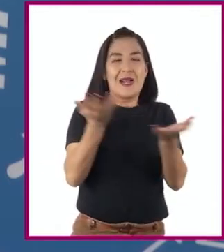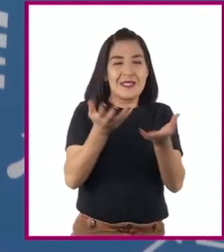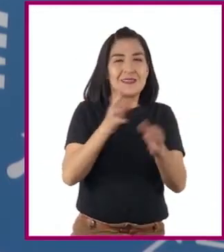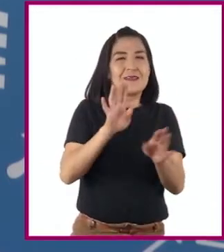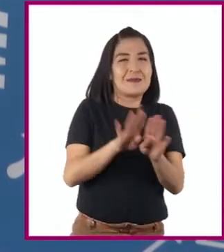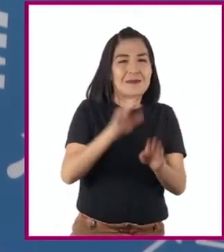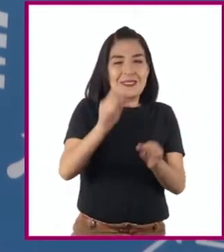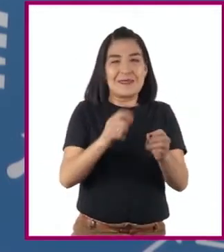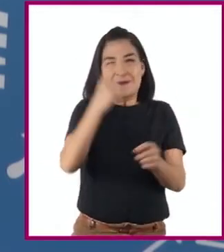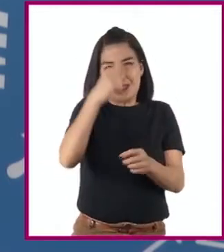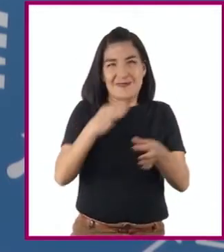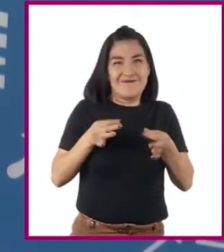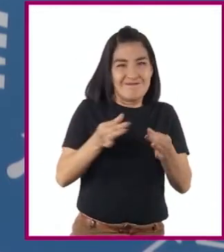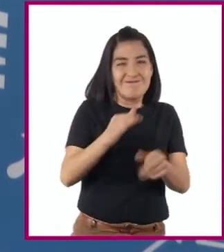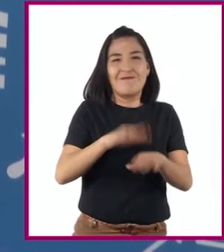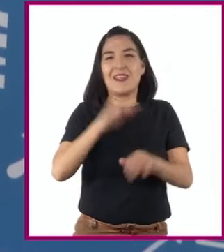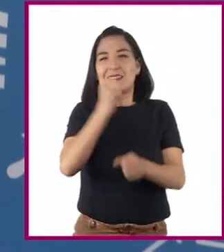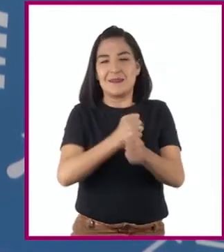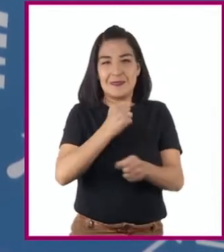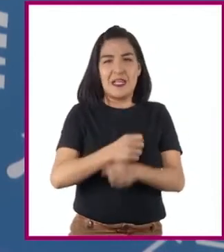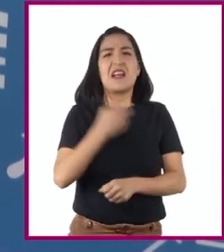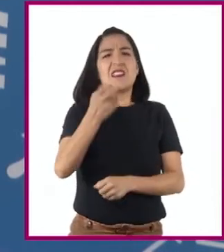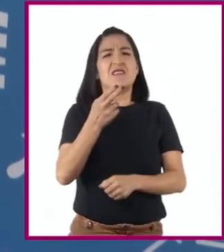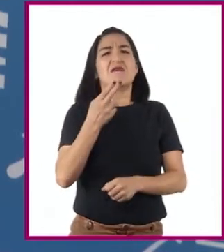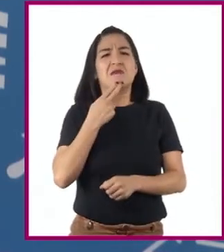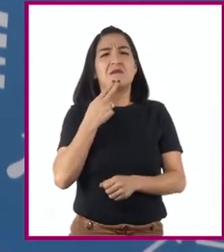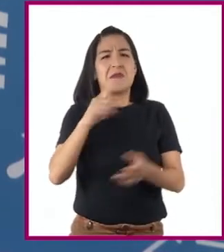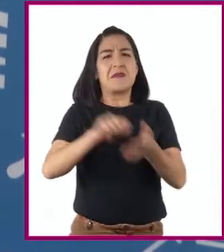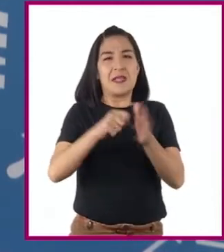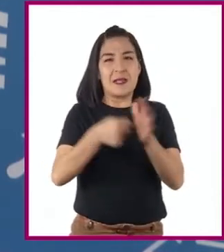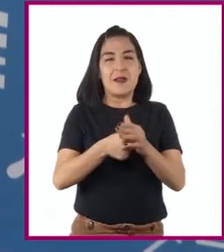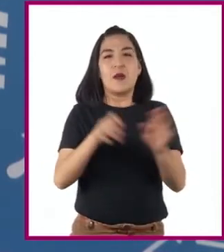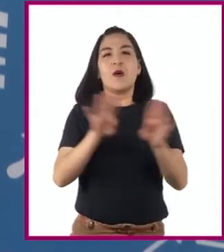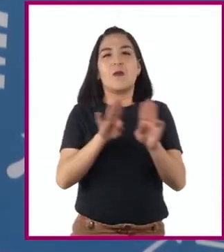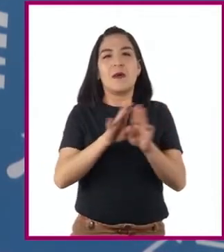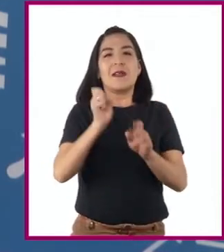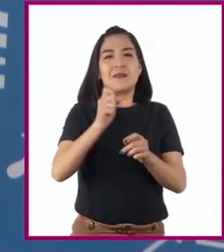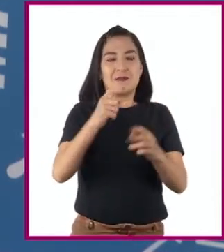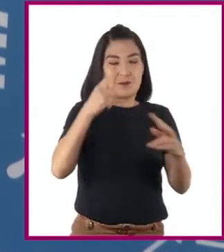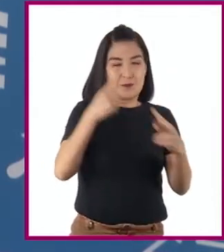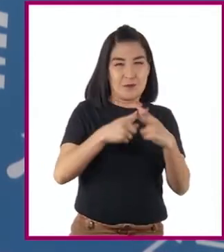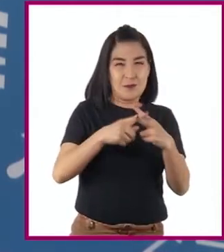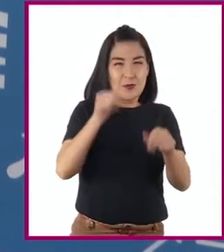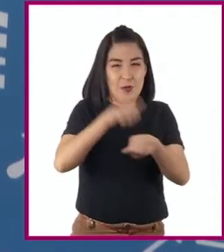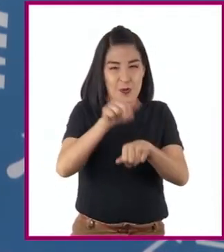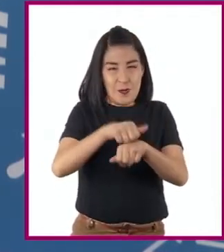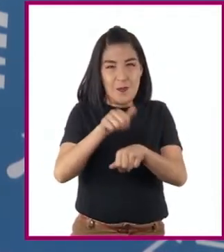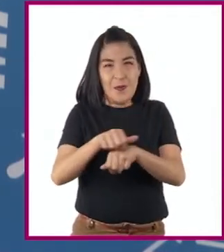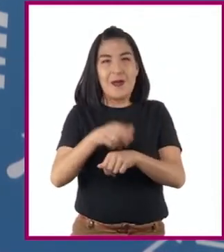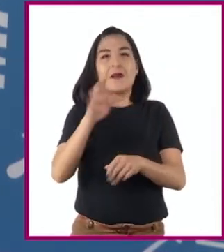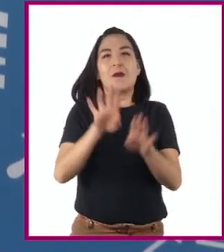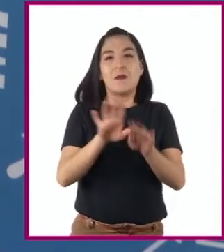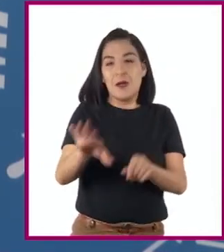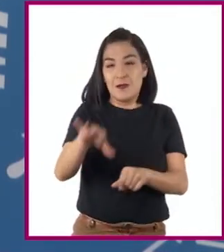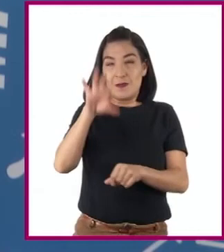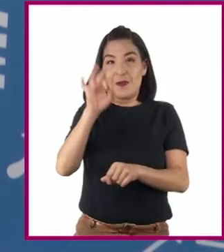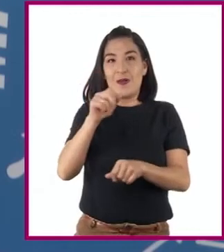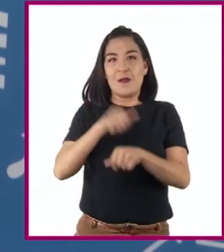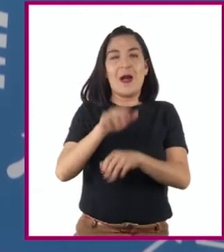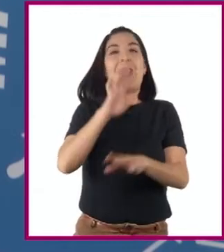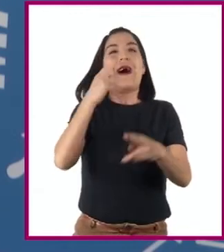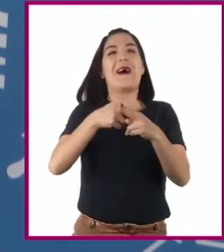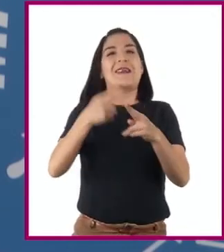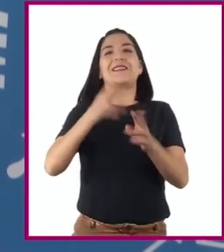refinamiento. ¿Qué es lo que hacemos en esta técnica? Mediante la estimación numérica, asignamos números hasta que encontramos la